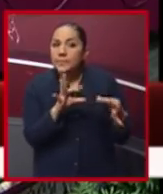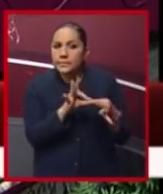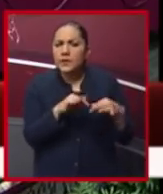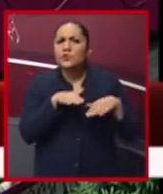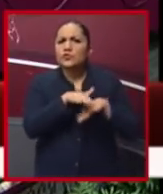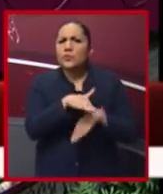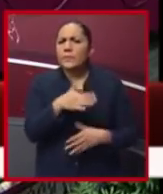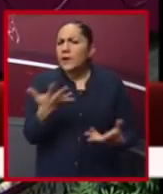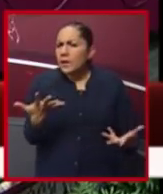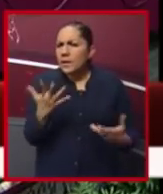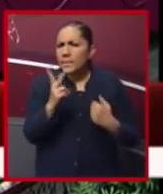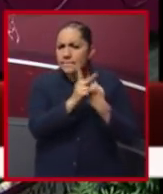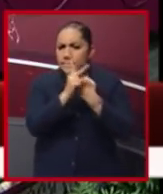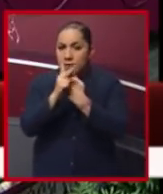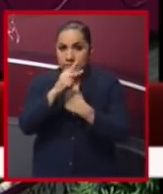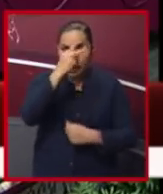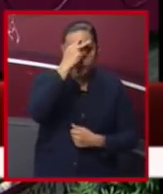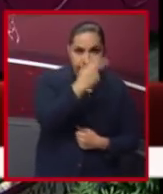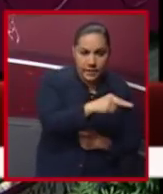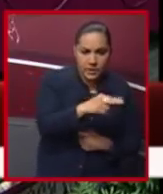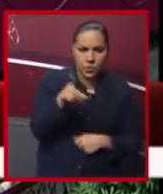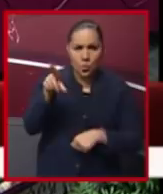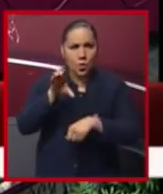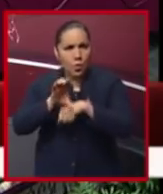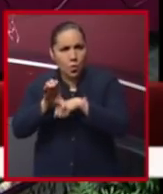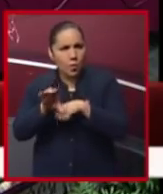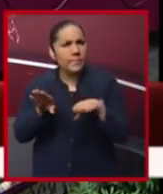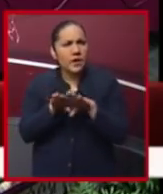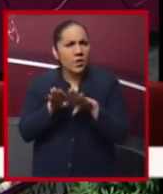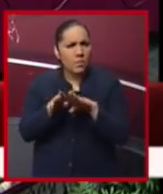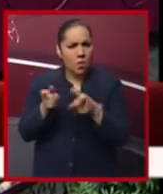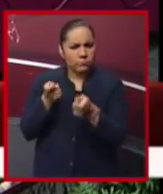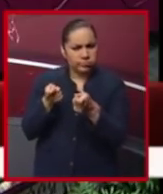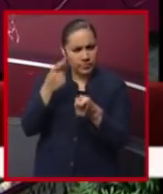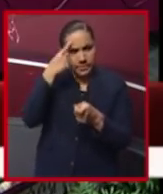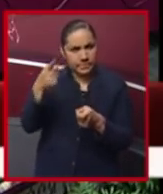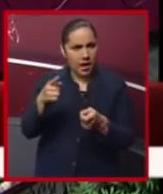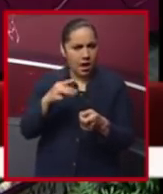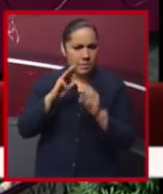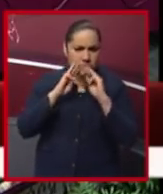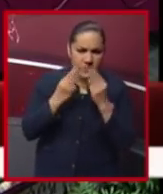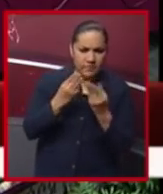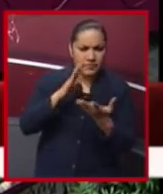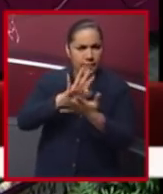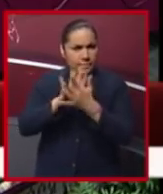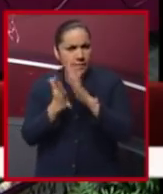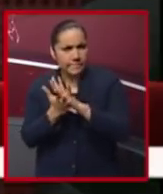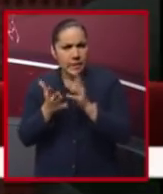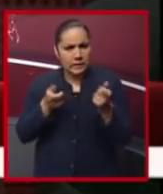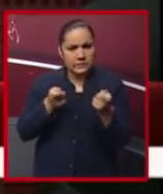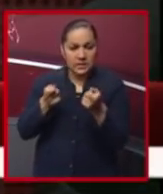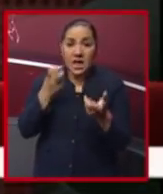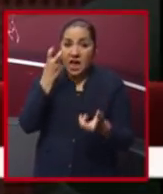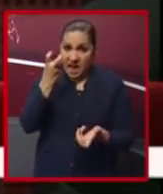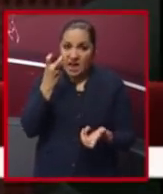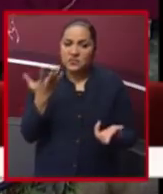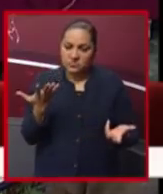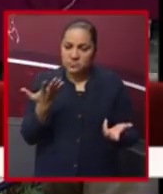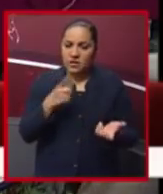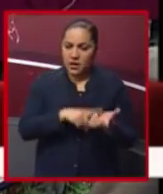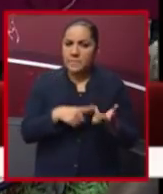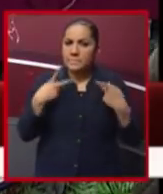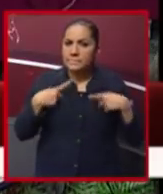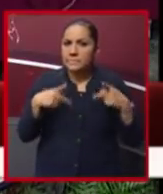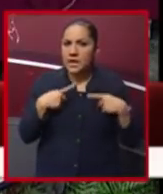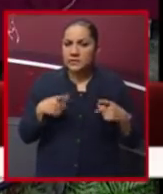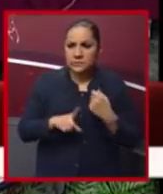como México y Colombia respecto al combate al crimen organizado que ha generado, dijo, el desplazamiento de personas. En el